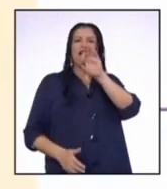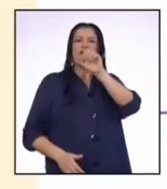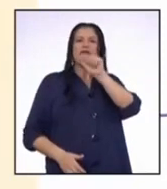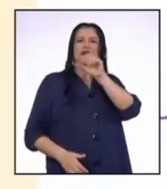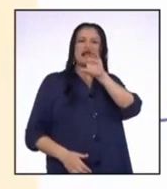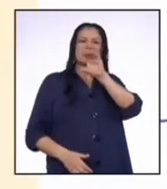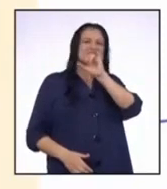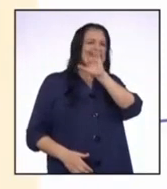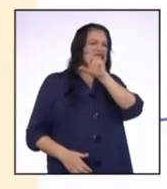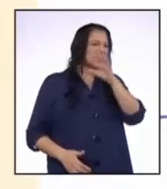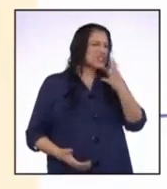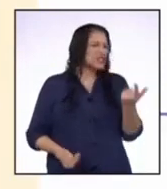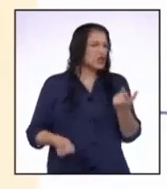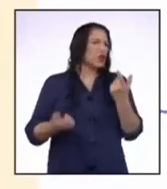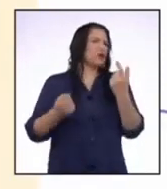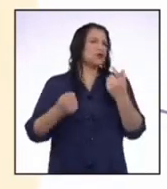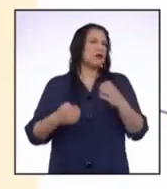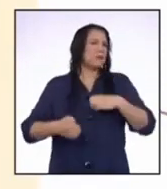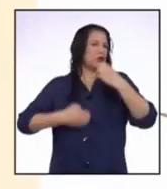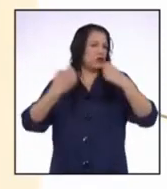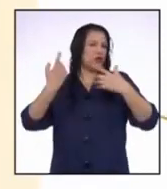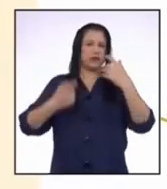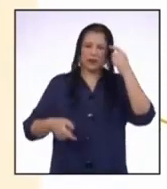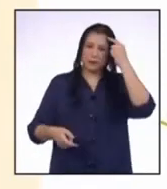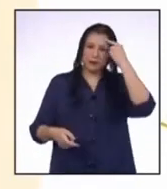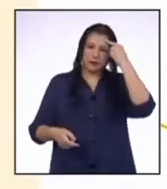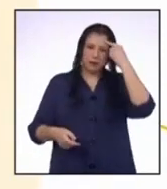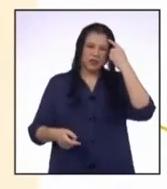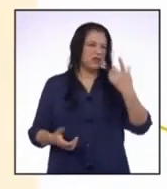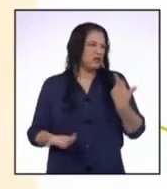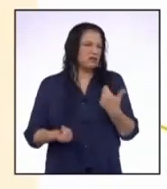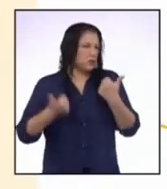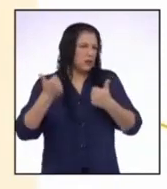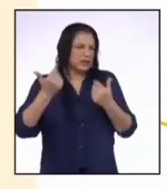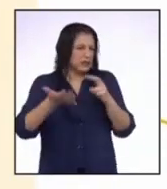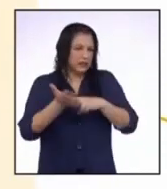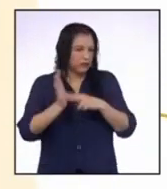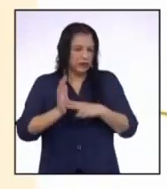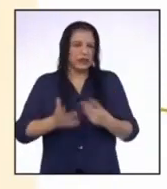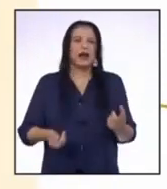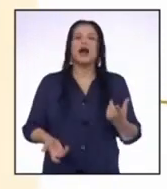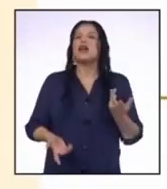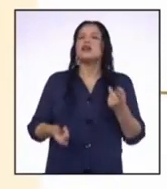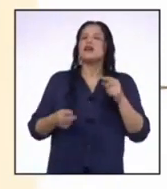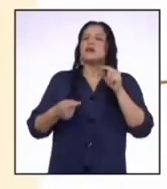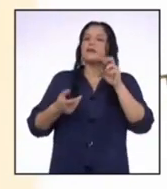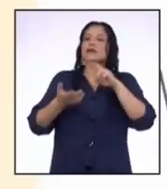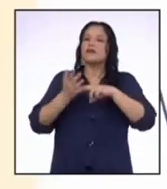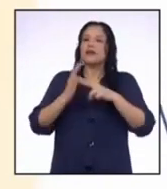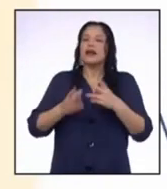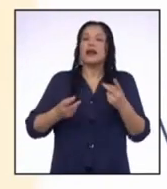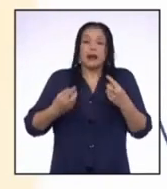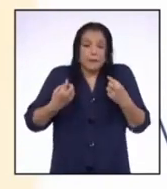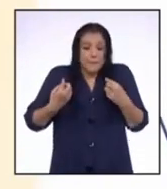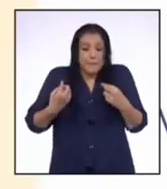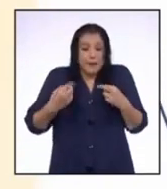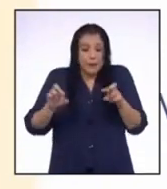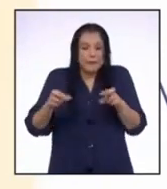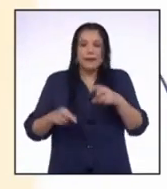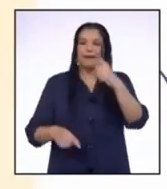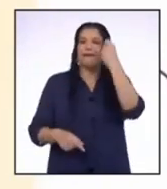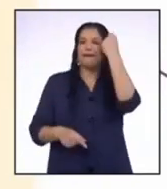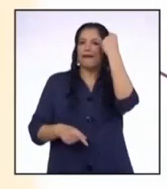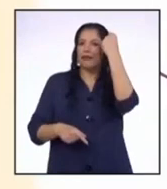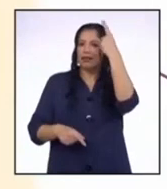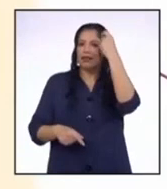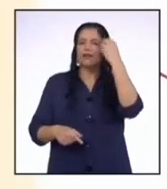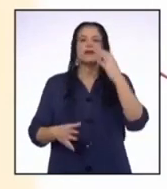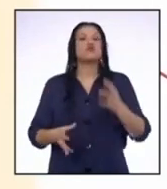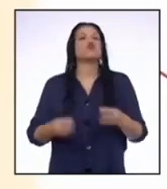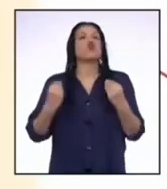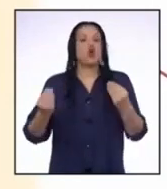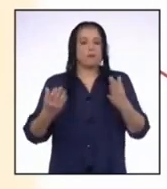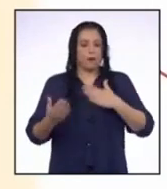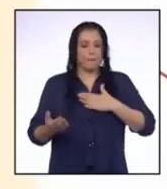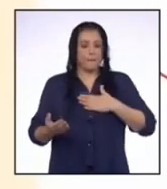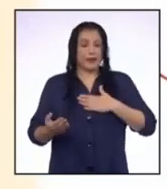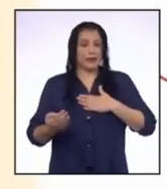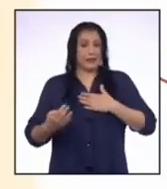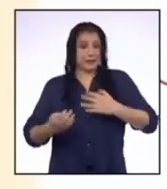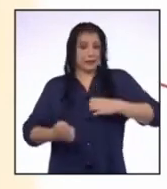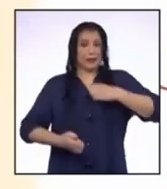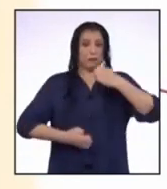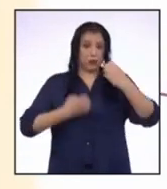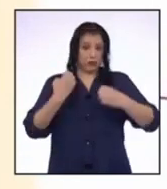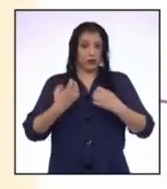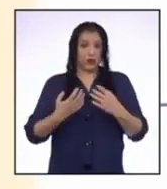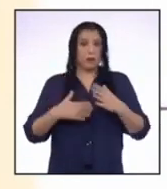del pensamiento? La facilitación emocional del pensamiento es la que nos permite entender cómo nuestras